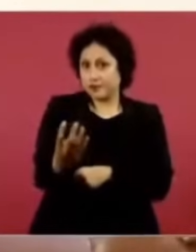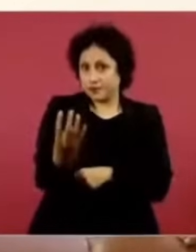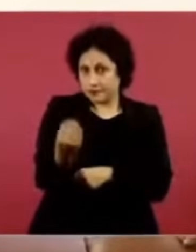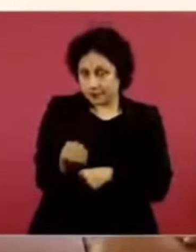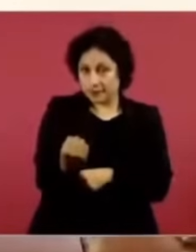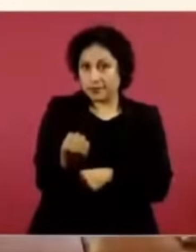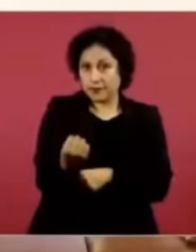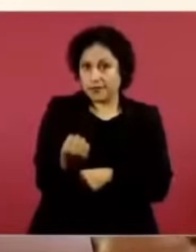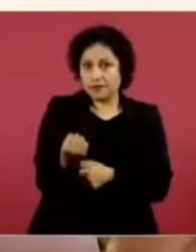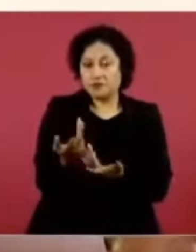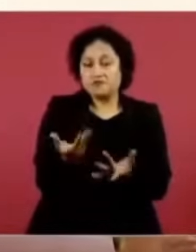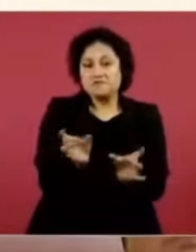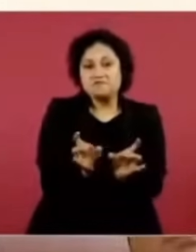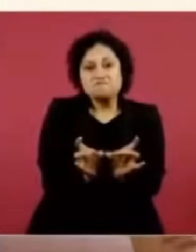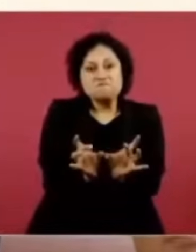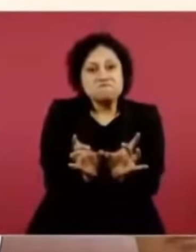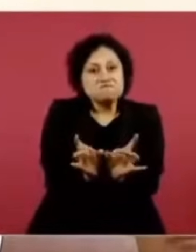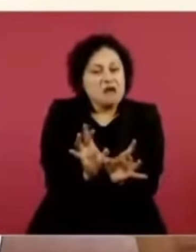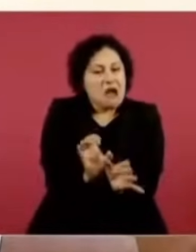imprevistos.